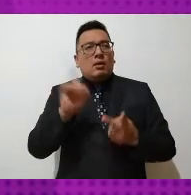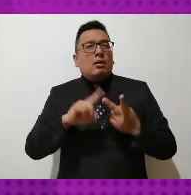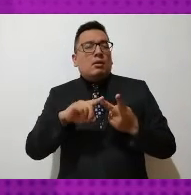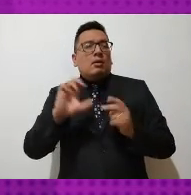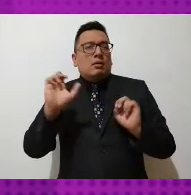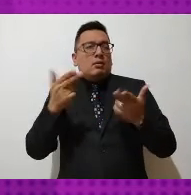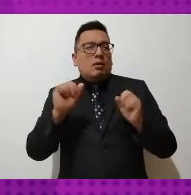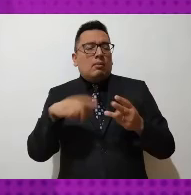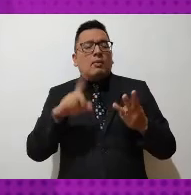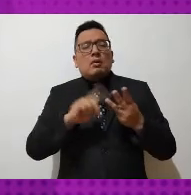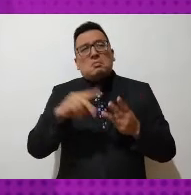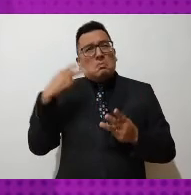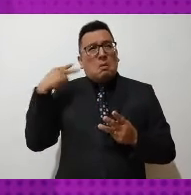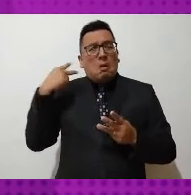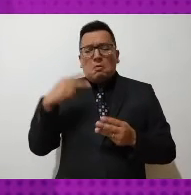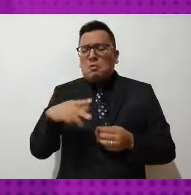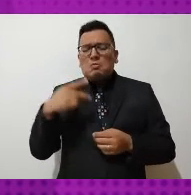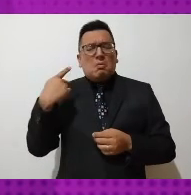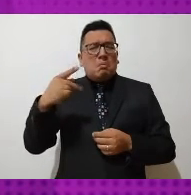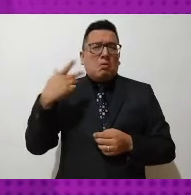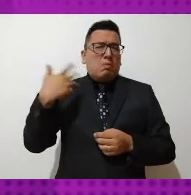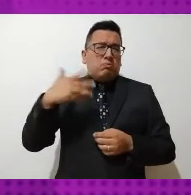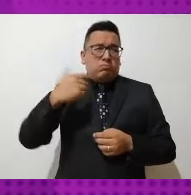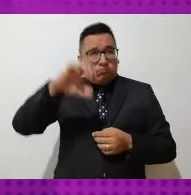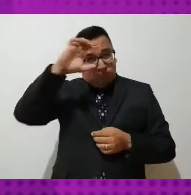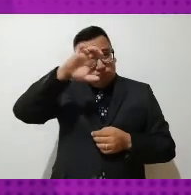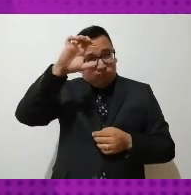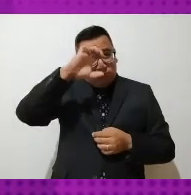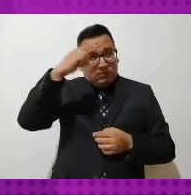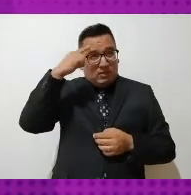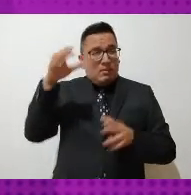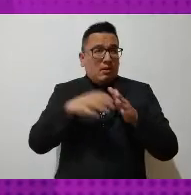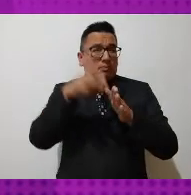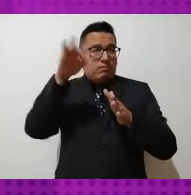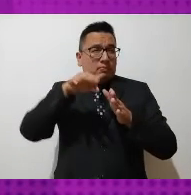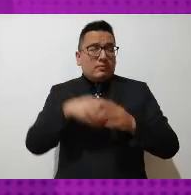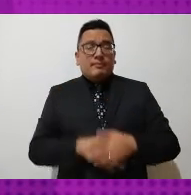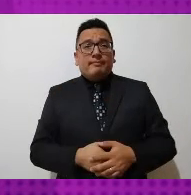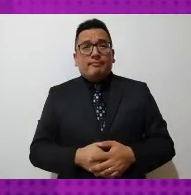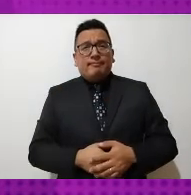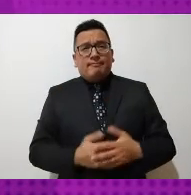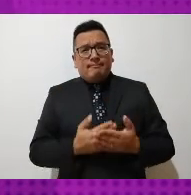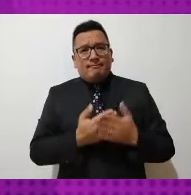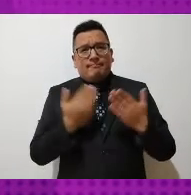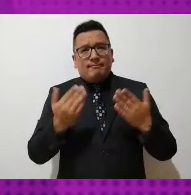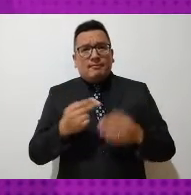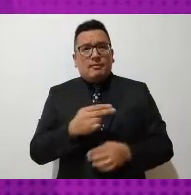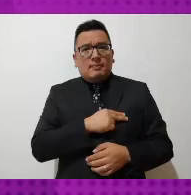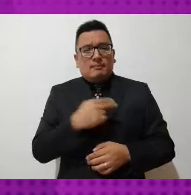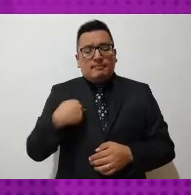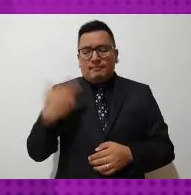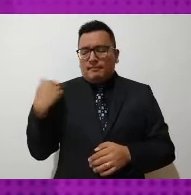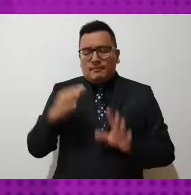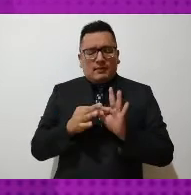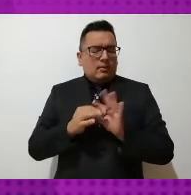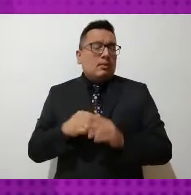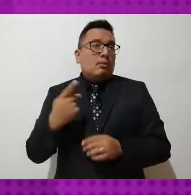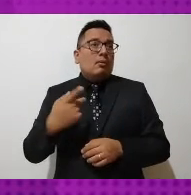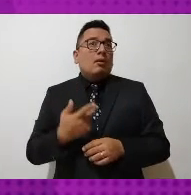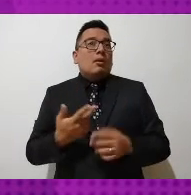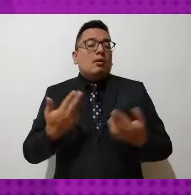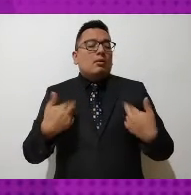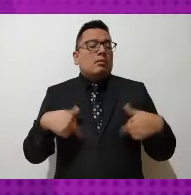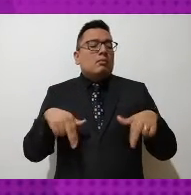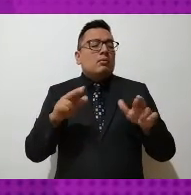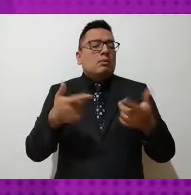Chiapas, en Orizaba, Veracruz. Bueno, tiene un amplio currículum electoral y bueno, actualmente, como les comentaba, preside RENACERI